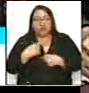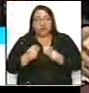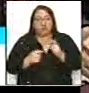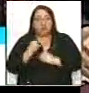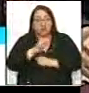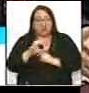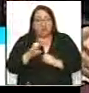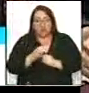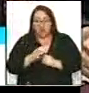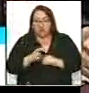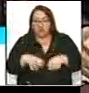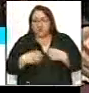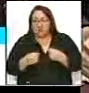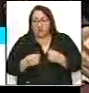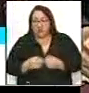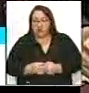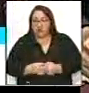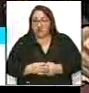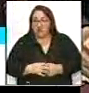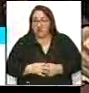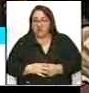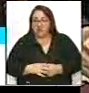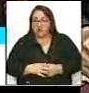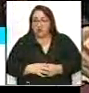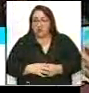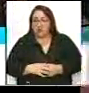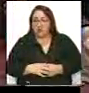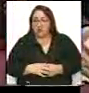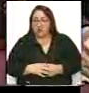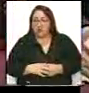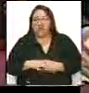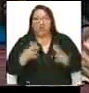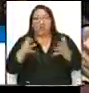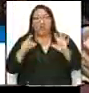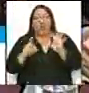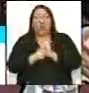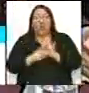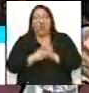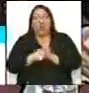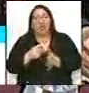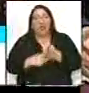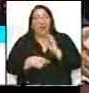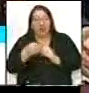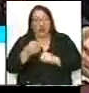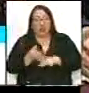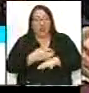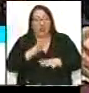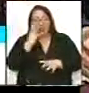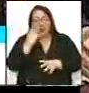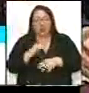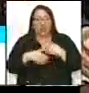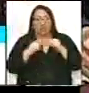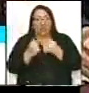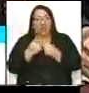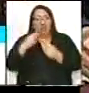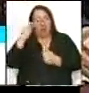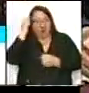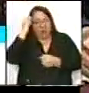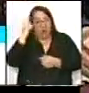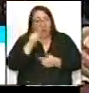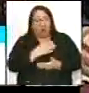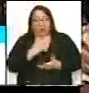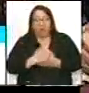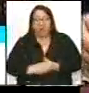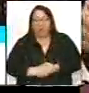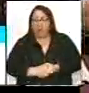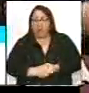ciudadanía, porque el contexto era la enorme deslegitimidad en la que habían caído los partidos políticos y la